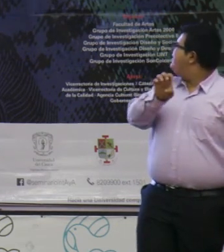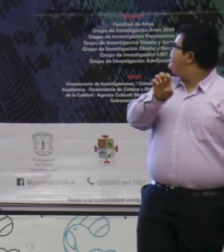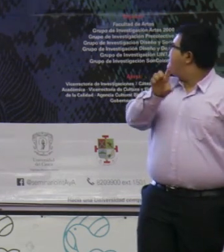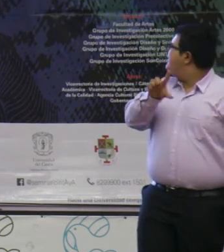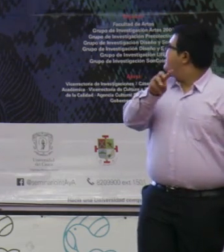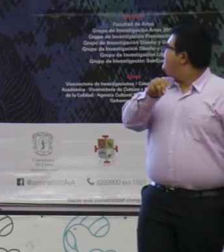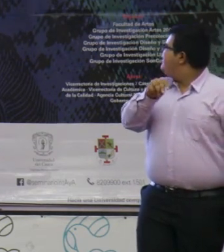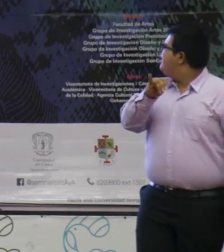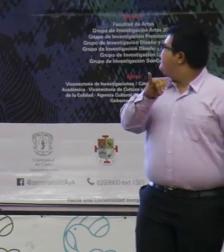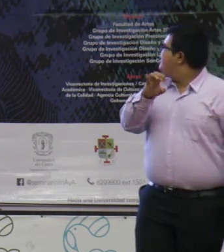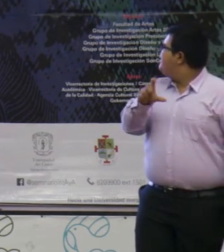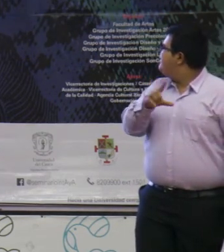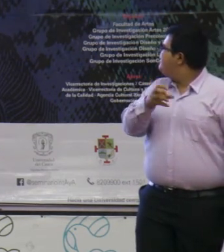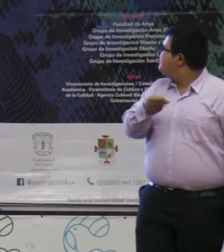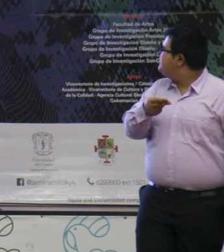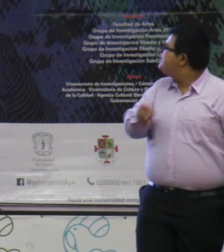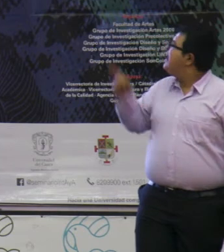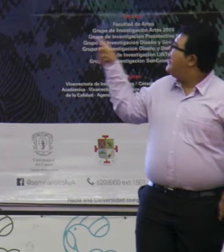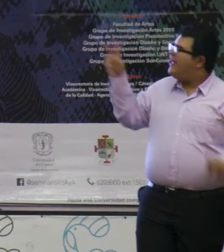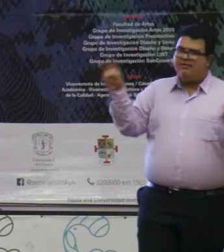que se revisó fue un archivo sobre todo de prácticas médicas.